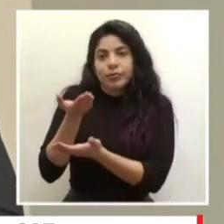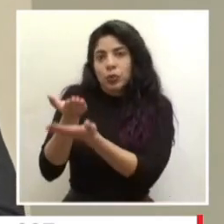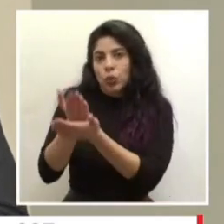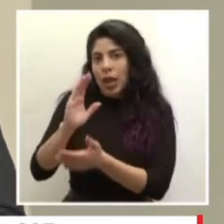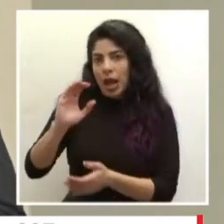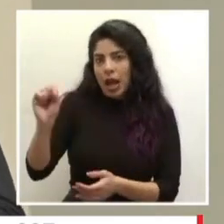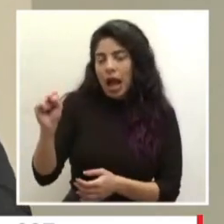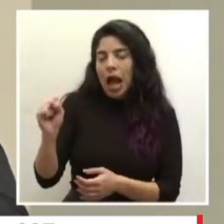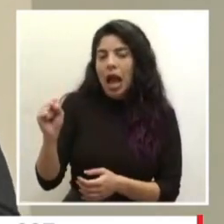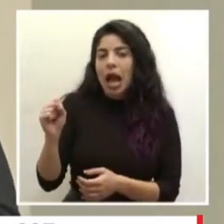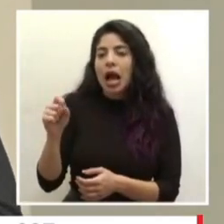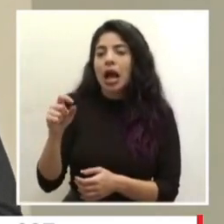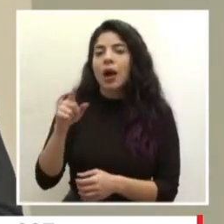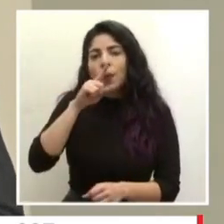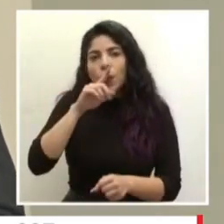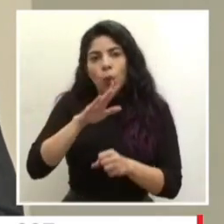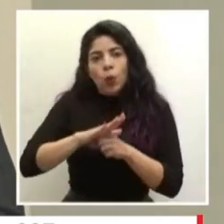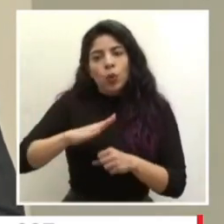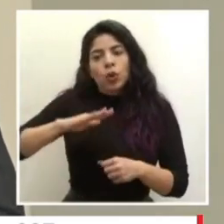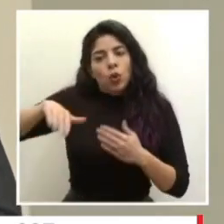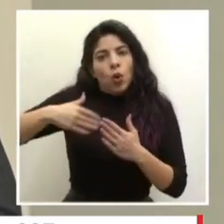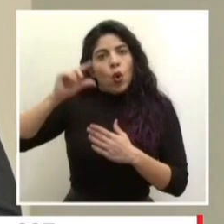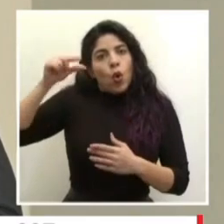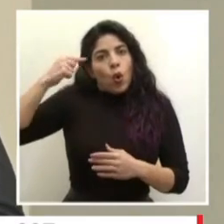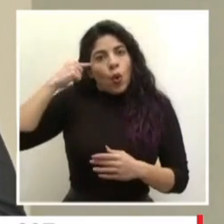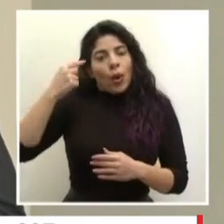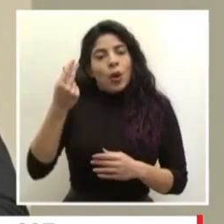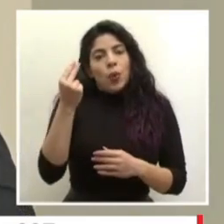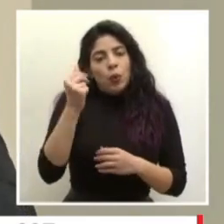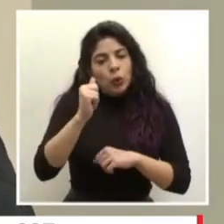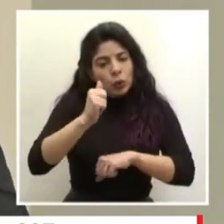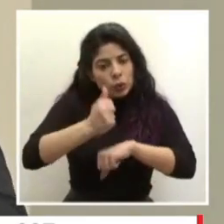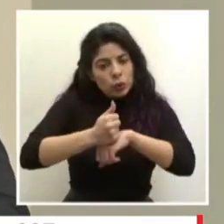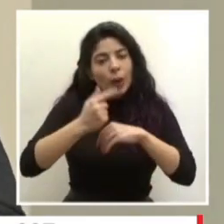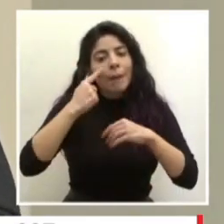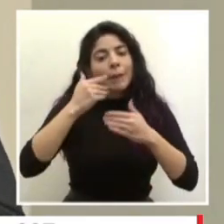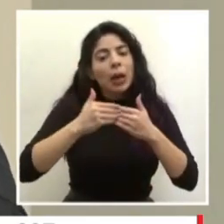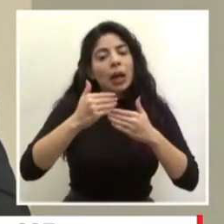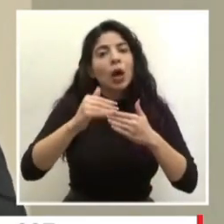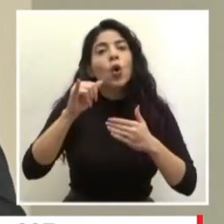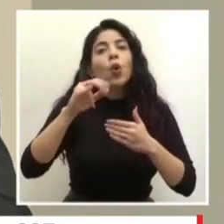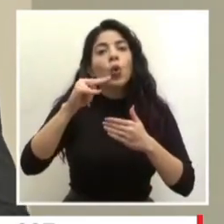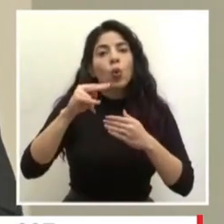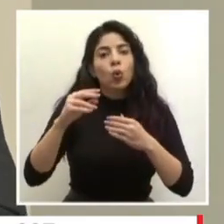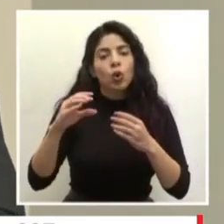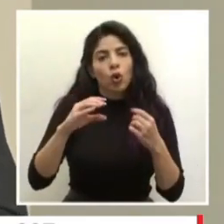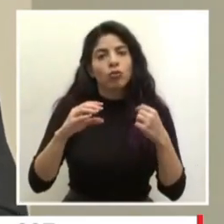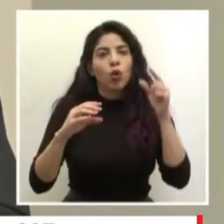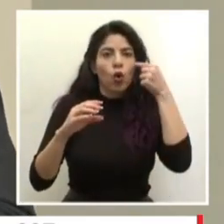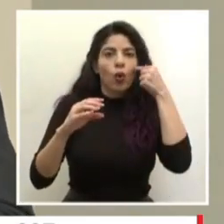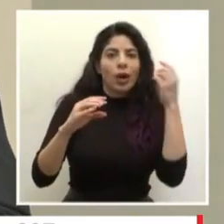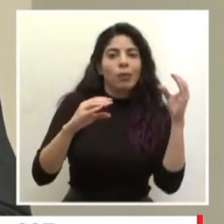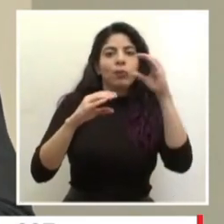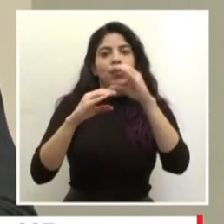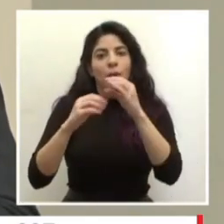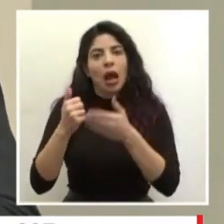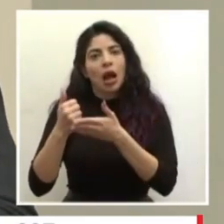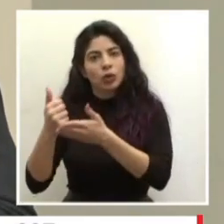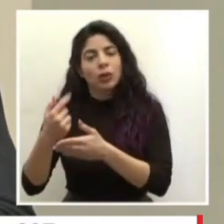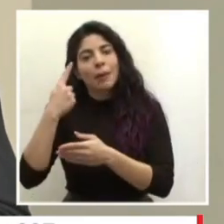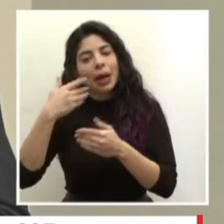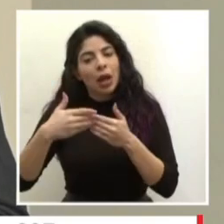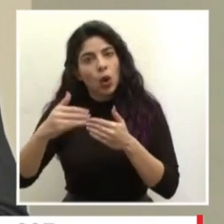Caja, comprometernos como gobierno con un monto para cubrir el mes de junio, dar ese respiro también este mes